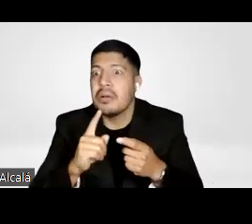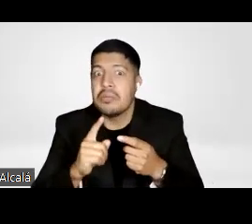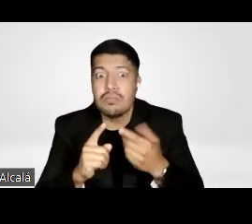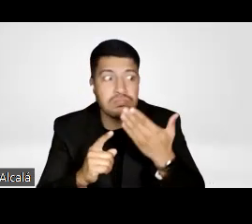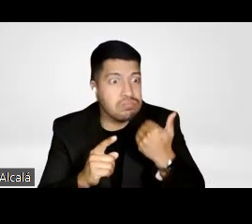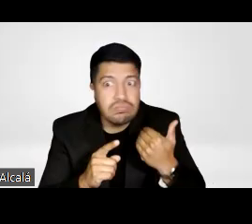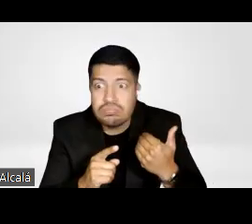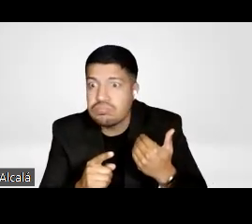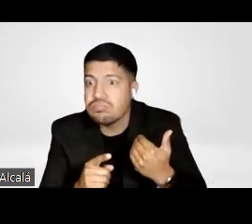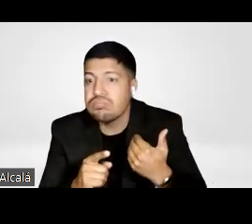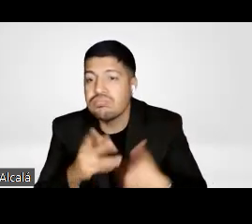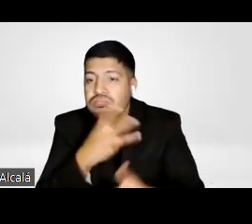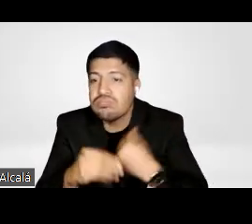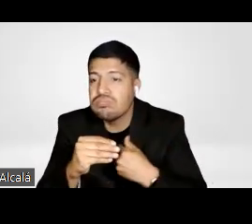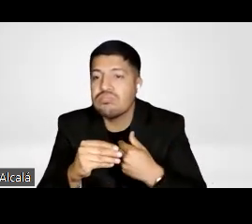buscamos.